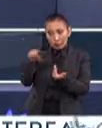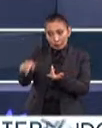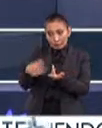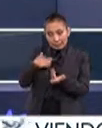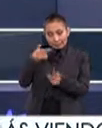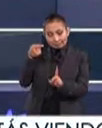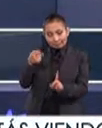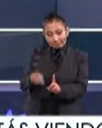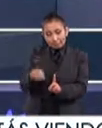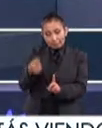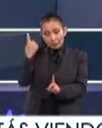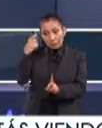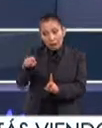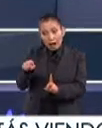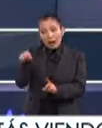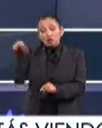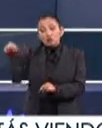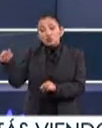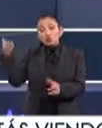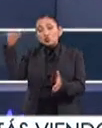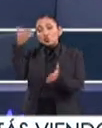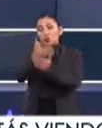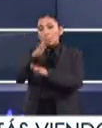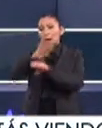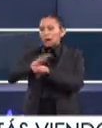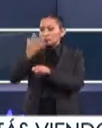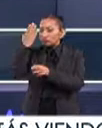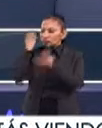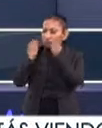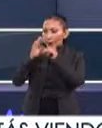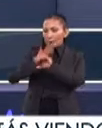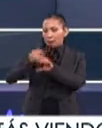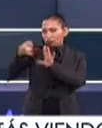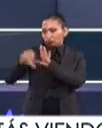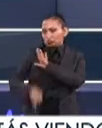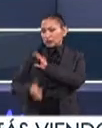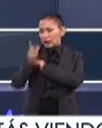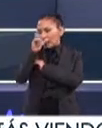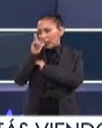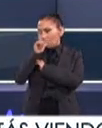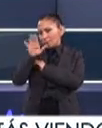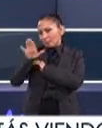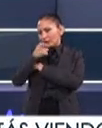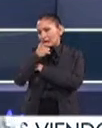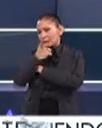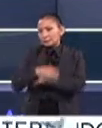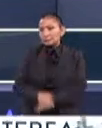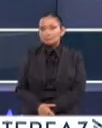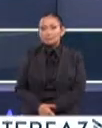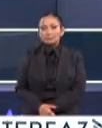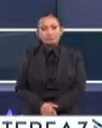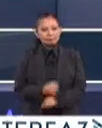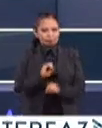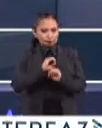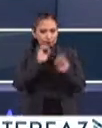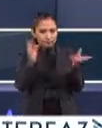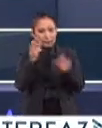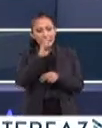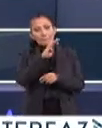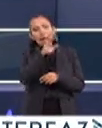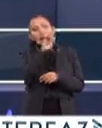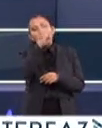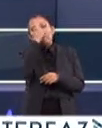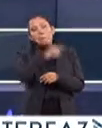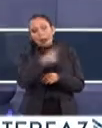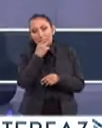esta específicamente es para que fortalezcas y desarrolles una lengua, en este caso el inglés, ¿cierto? Así es, pues es una beca